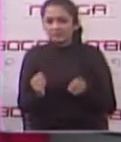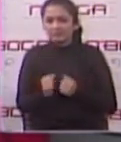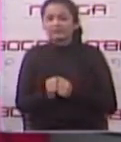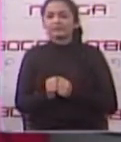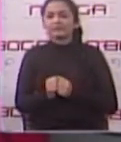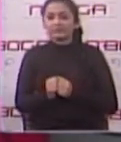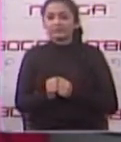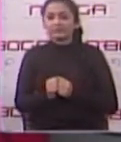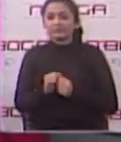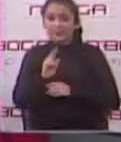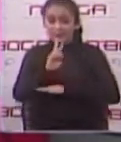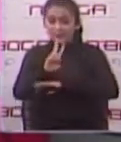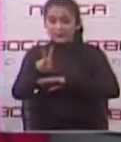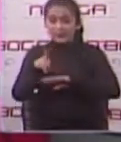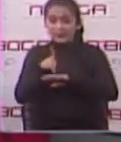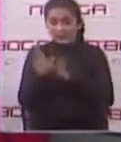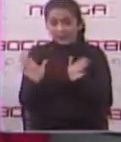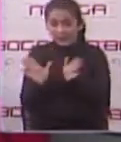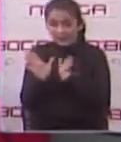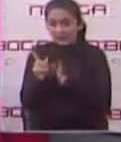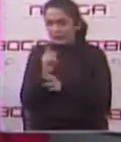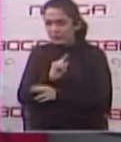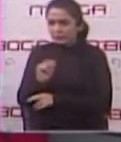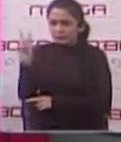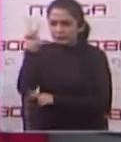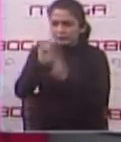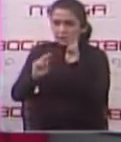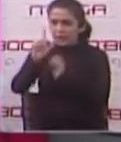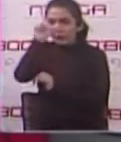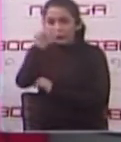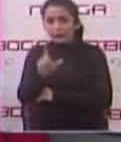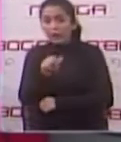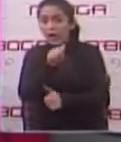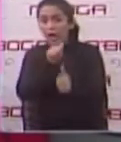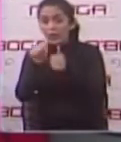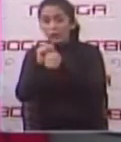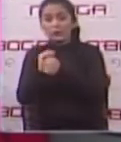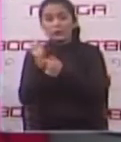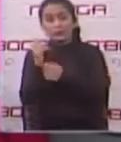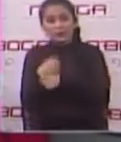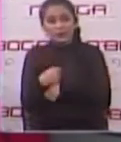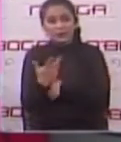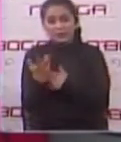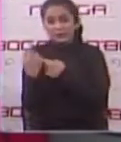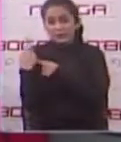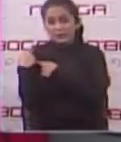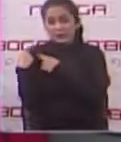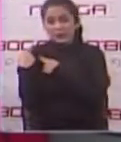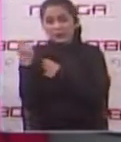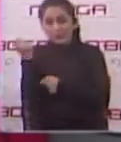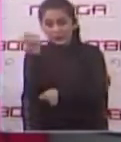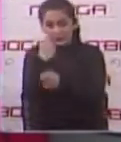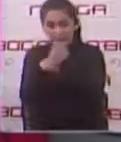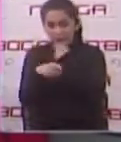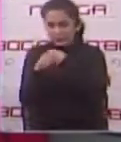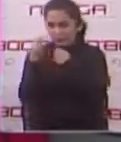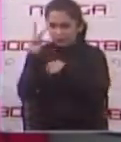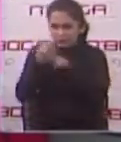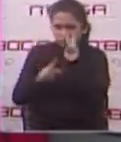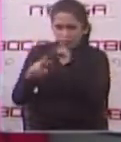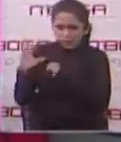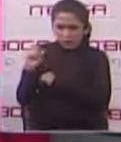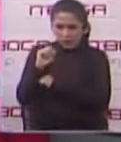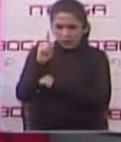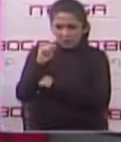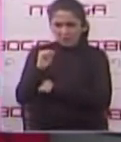activos en cada vendedor y explotarlos en su trabajo para maximizar su rendimiento. Es hora que desarrollen como profesionales y